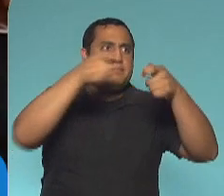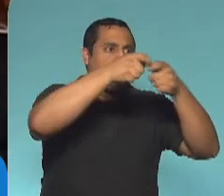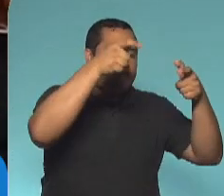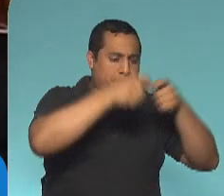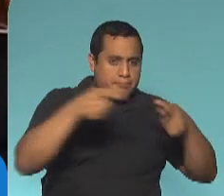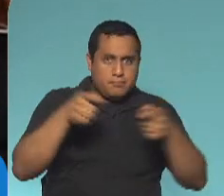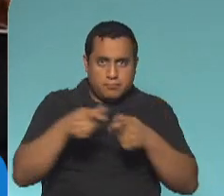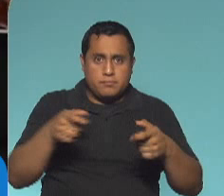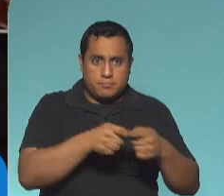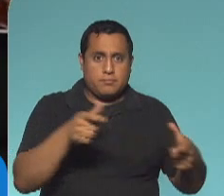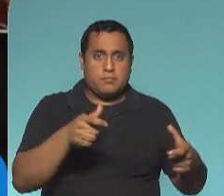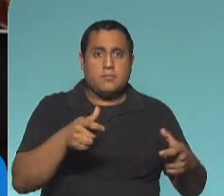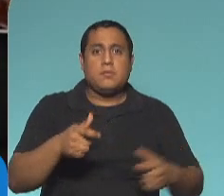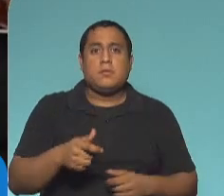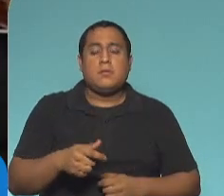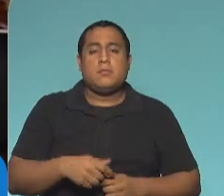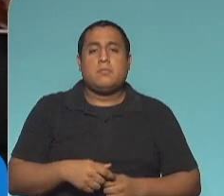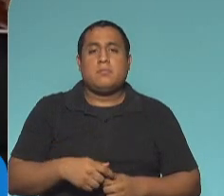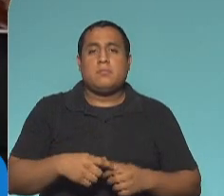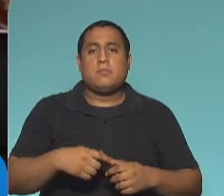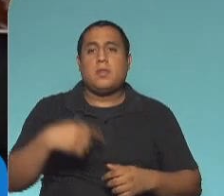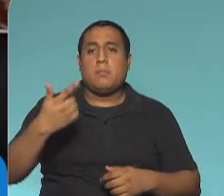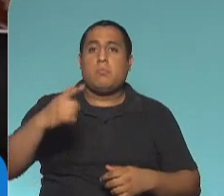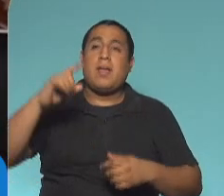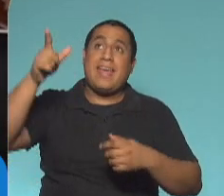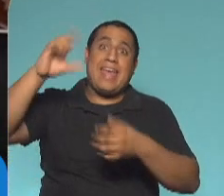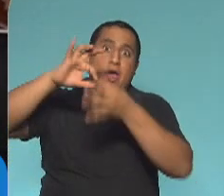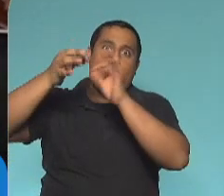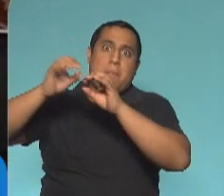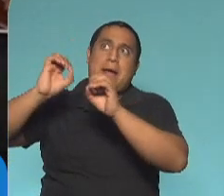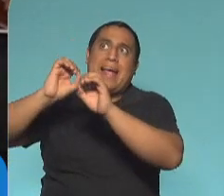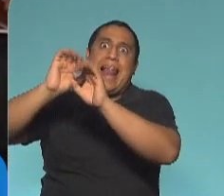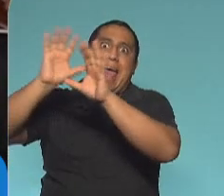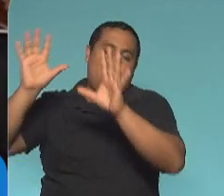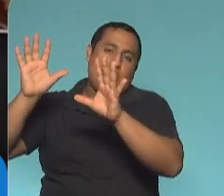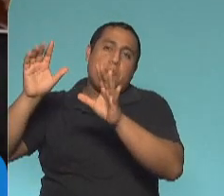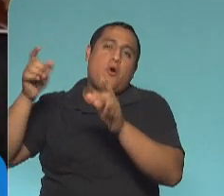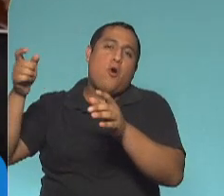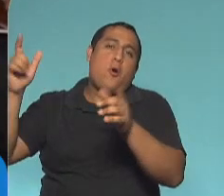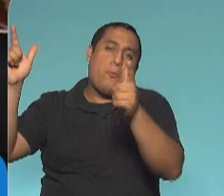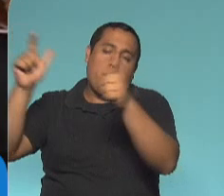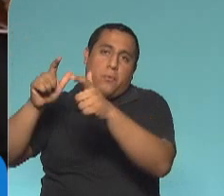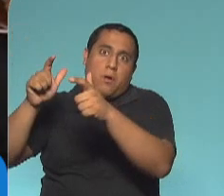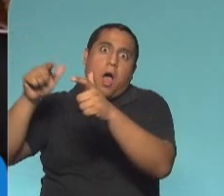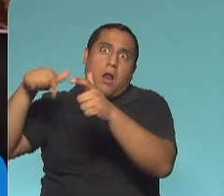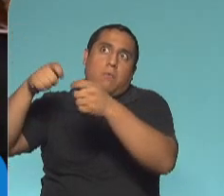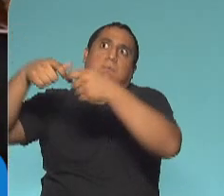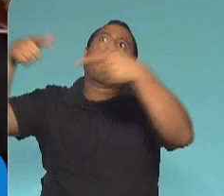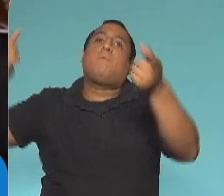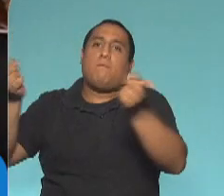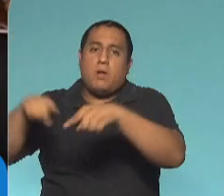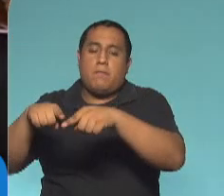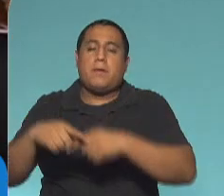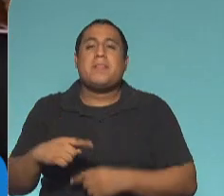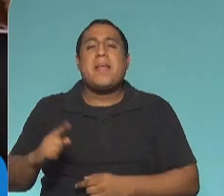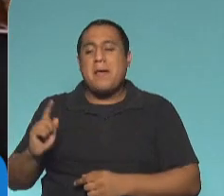casos y mientras tanto se va aclarando Europa y China, y ahora nuevamente vuelve a aparecer. Acá vemos los meses